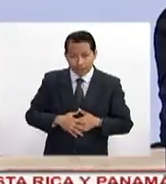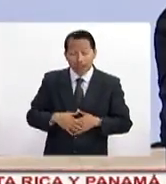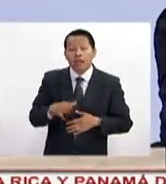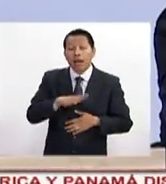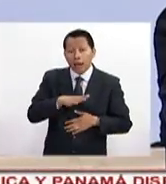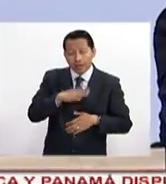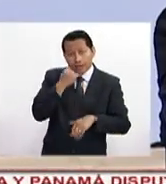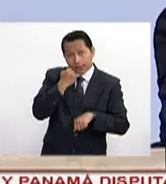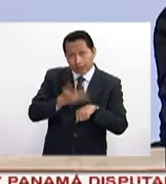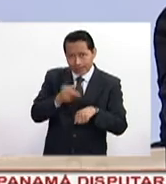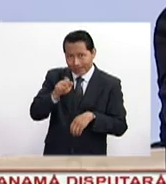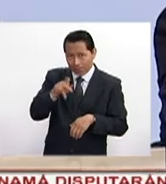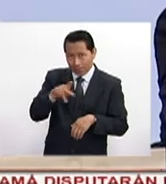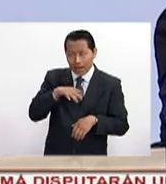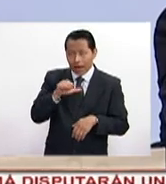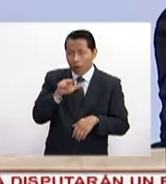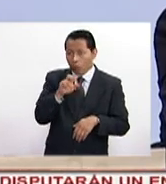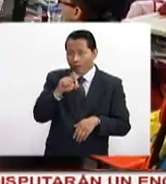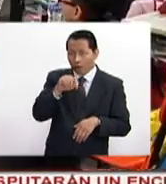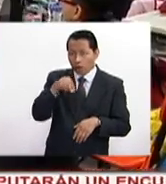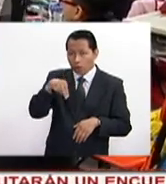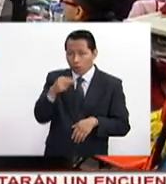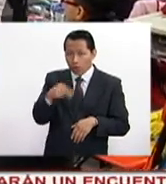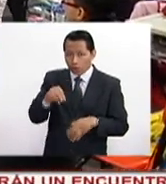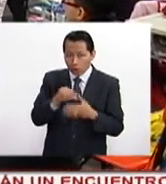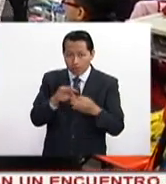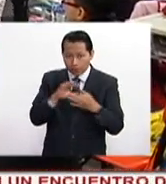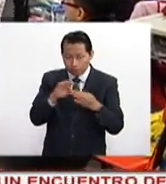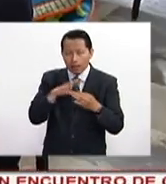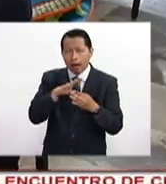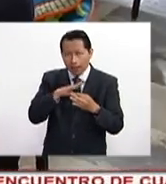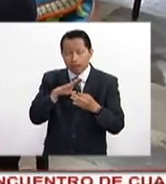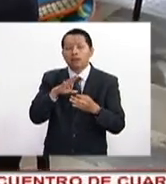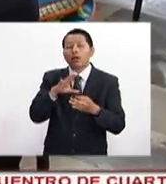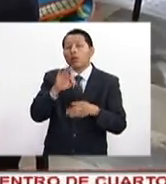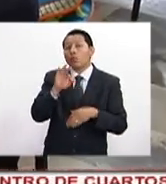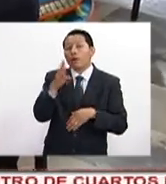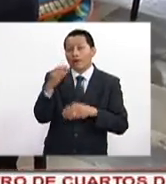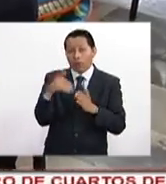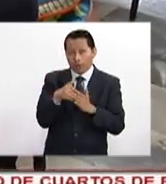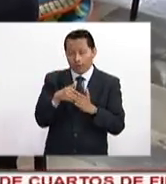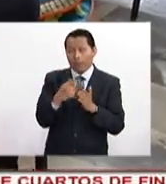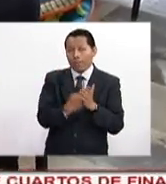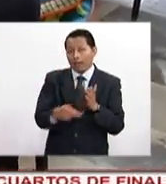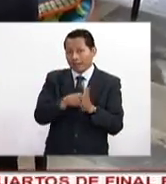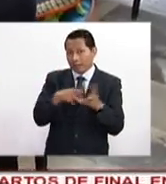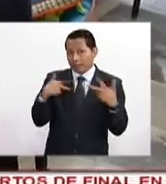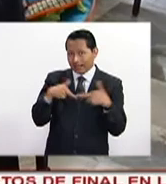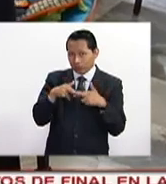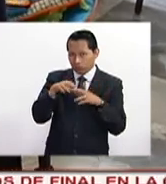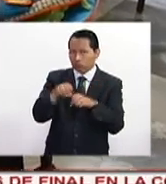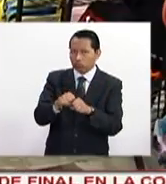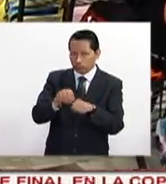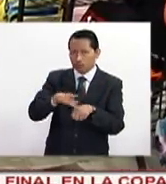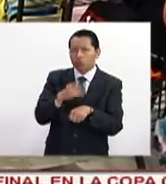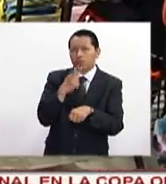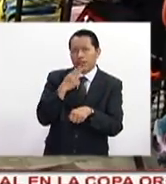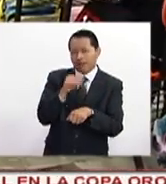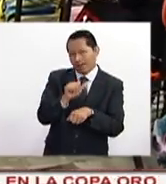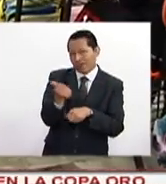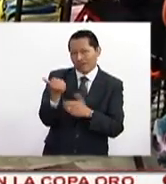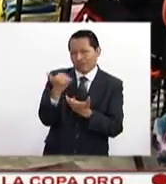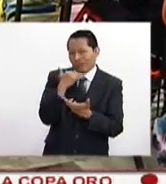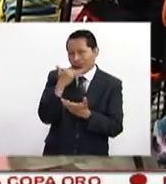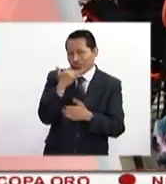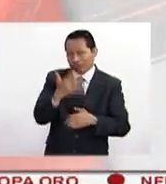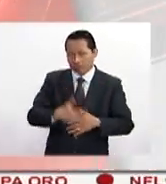El secretario de Educación Pública, Aurelio Nuño, informó que se recuperaron 44,000 plazas de maestros utilizadas para otros